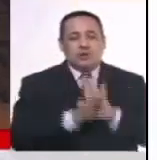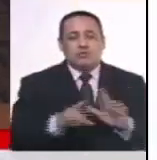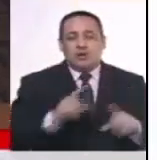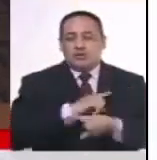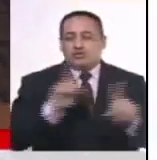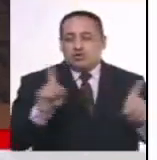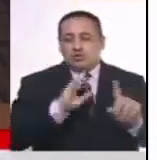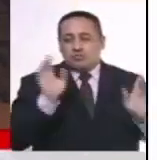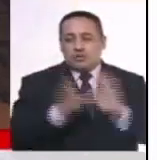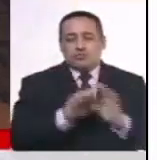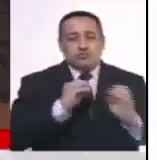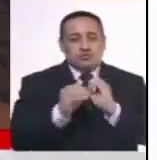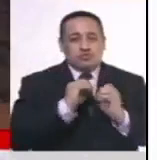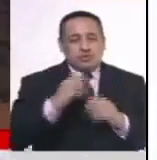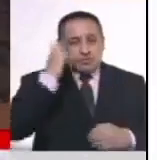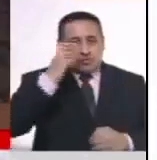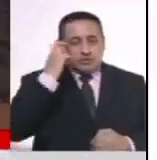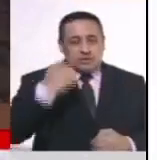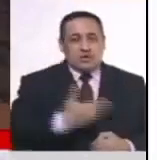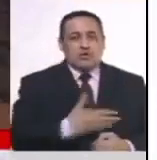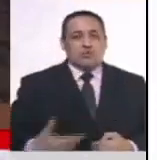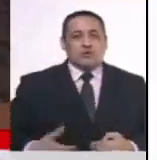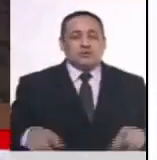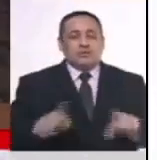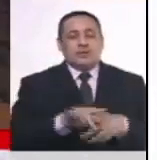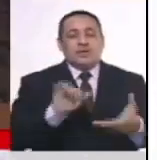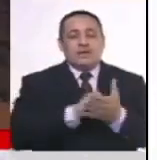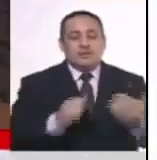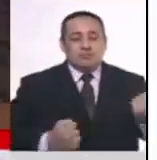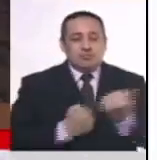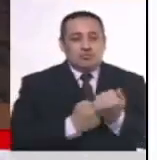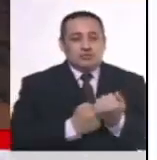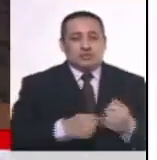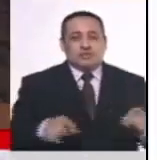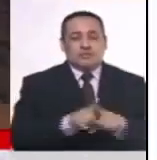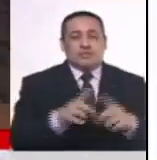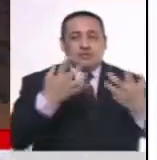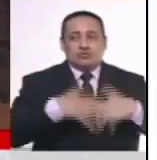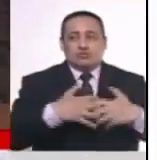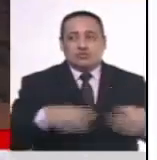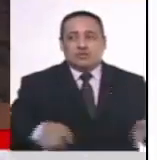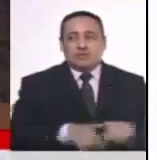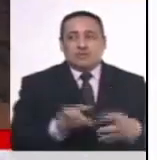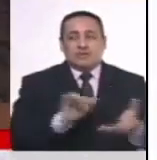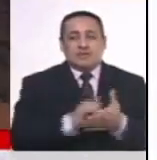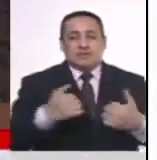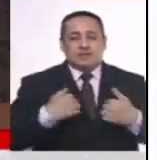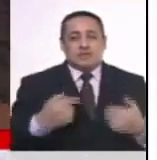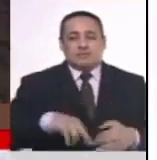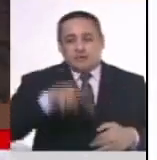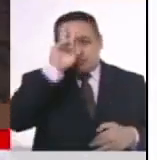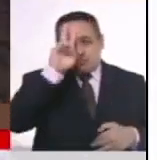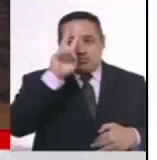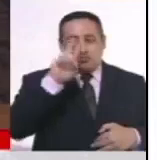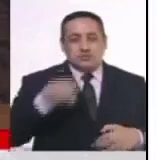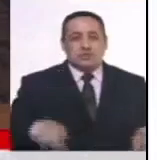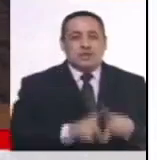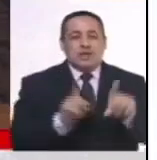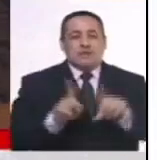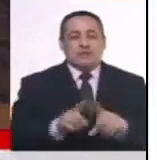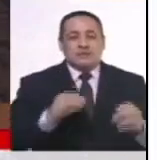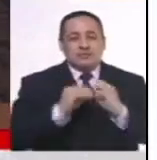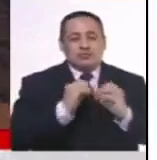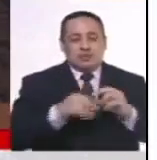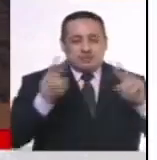no realización de políticas públicas que impulsen la industrialización de nuestro país y la